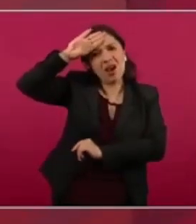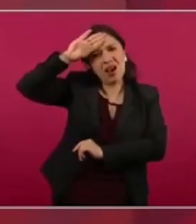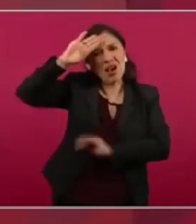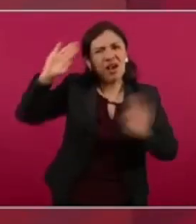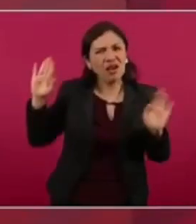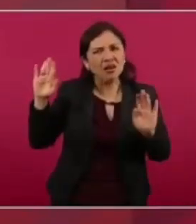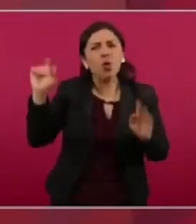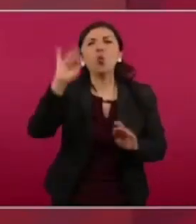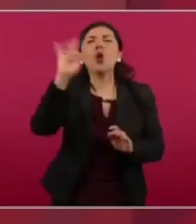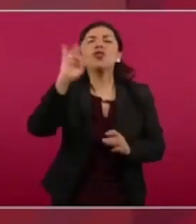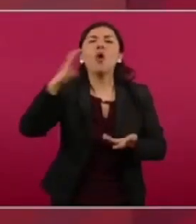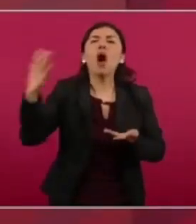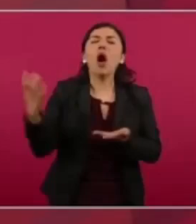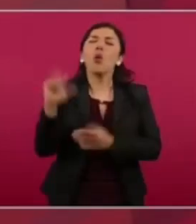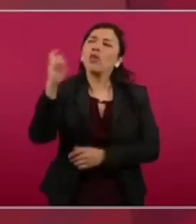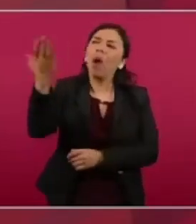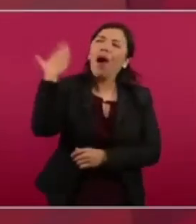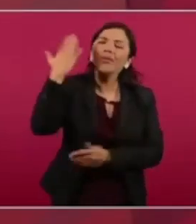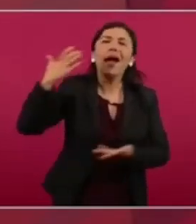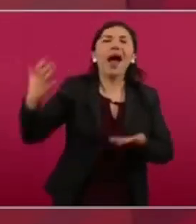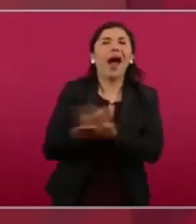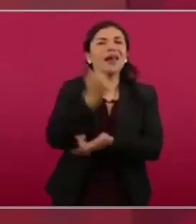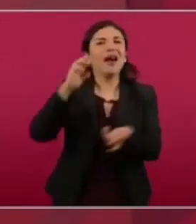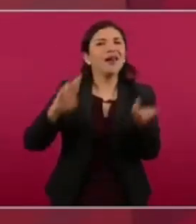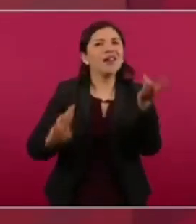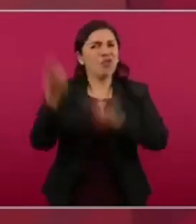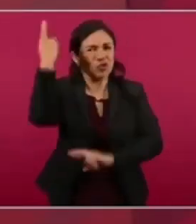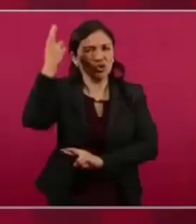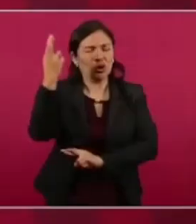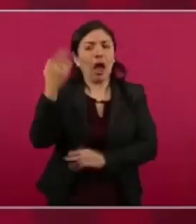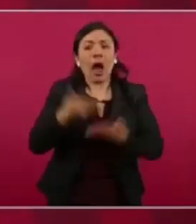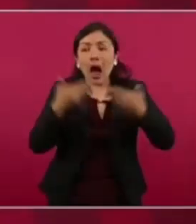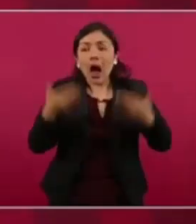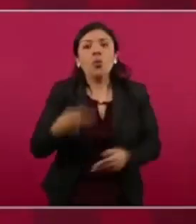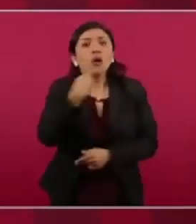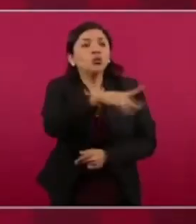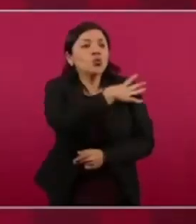al triunfo de la revolución, que ya estén pensando de otra manera.